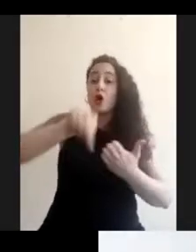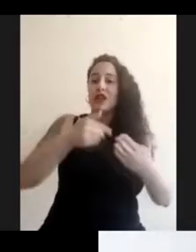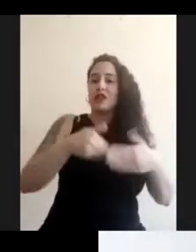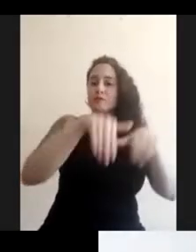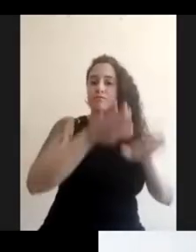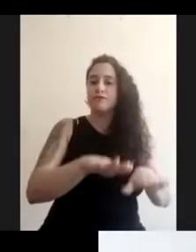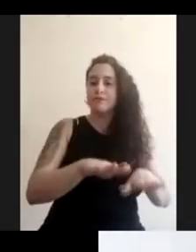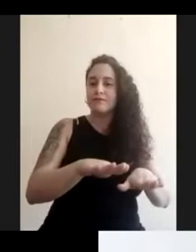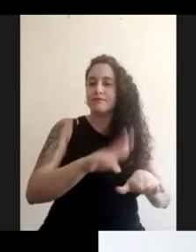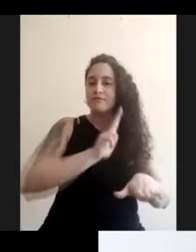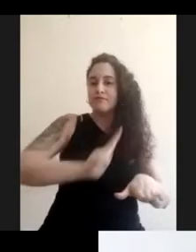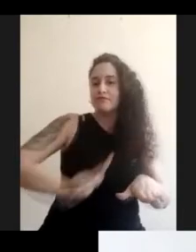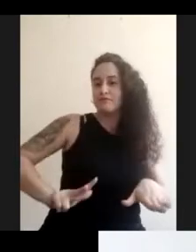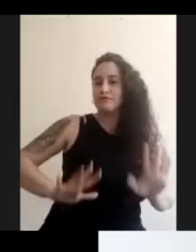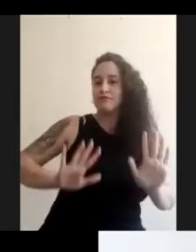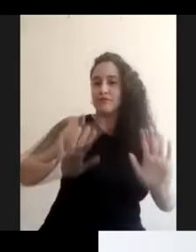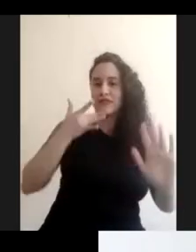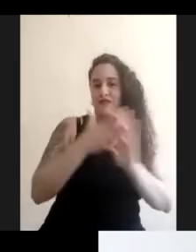suspendieron la actividad,